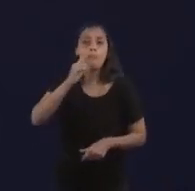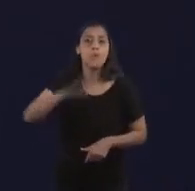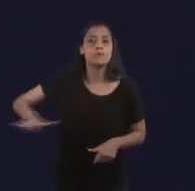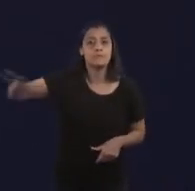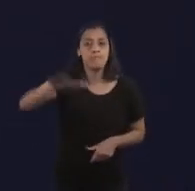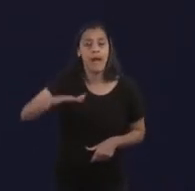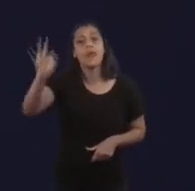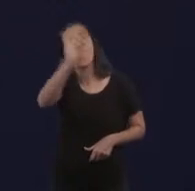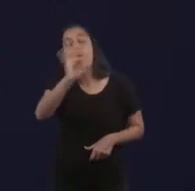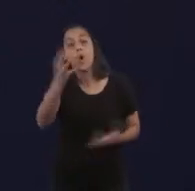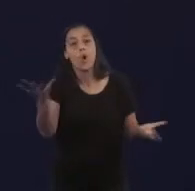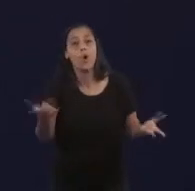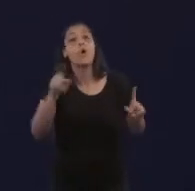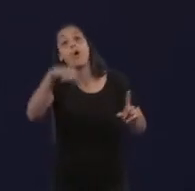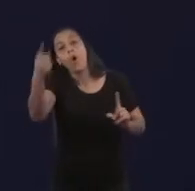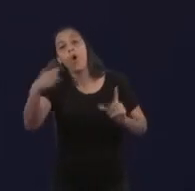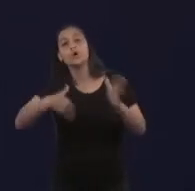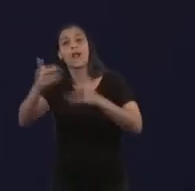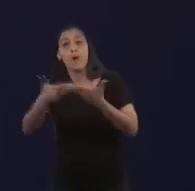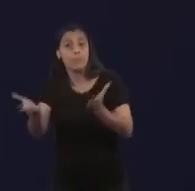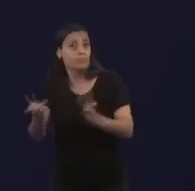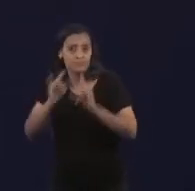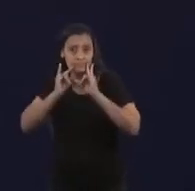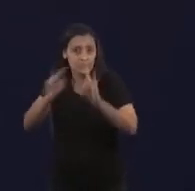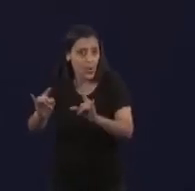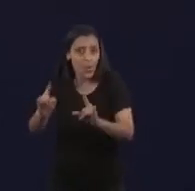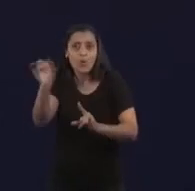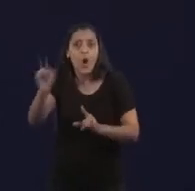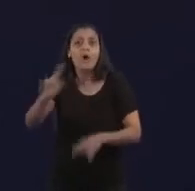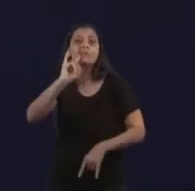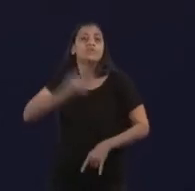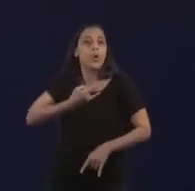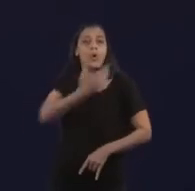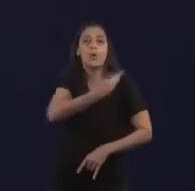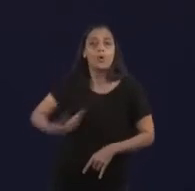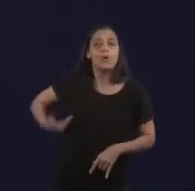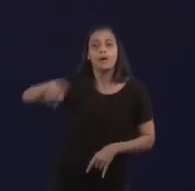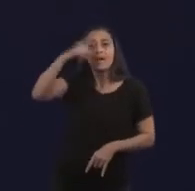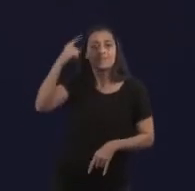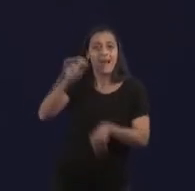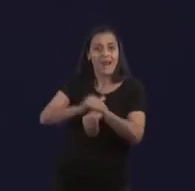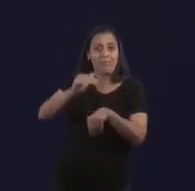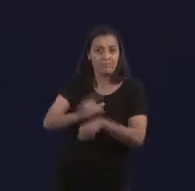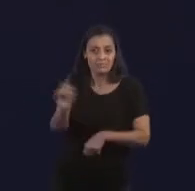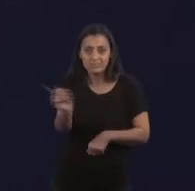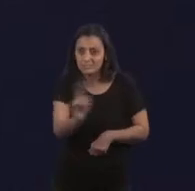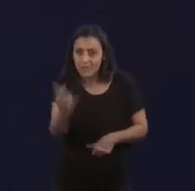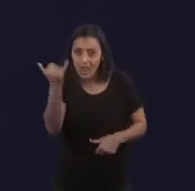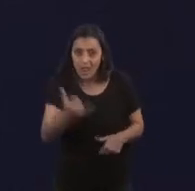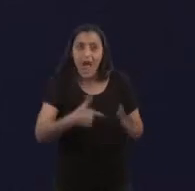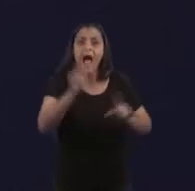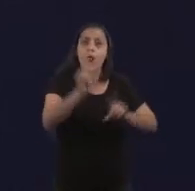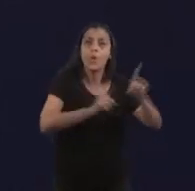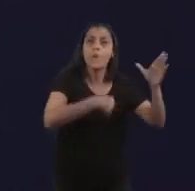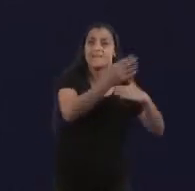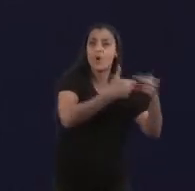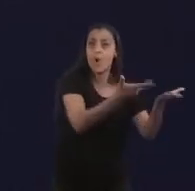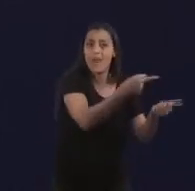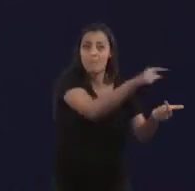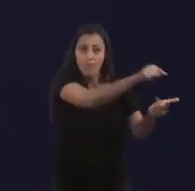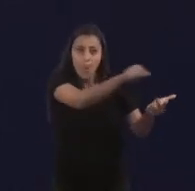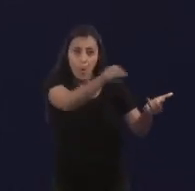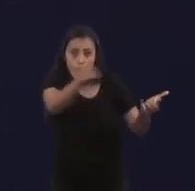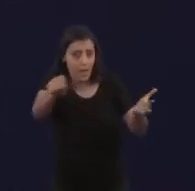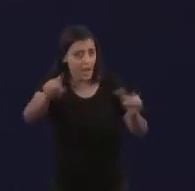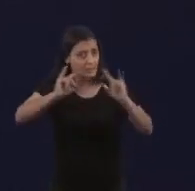del municipio local y no del gobierno nacional. Así pasaba también con obras provinciales. Toda obra esencial o que